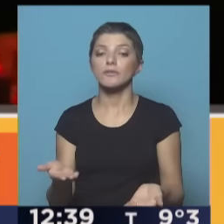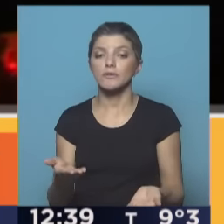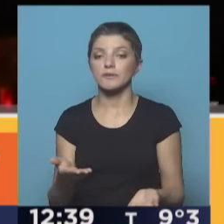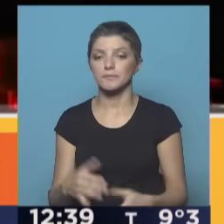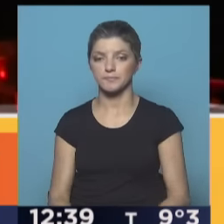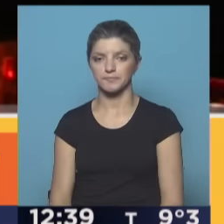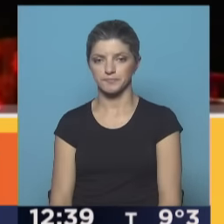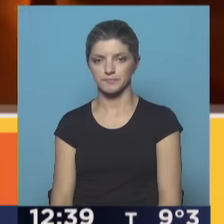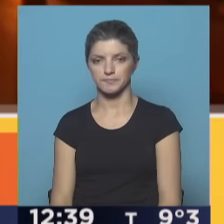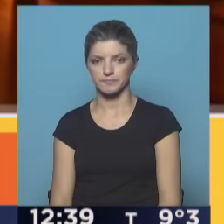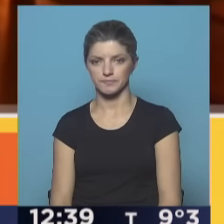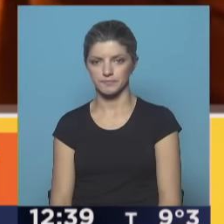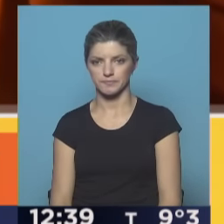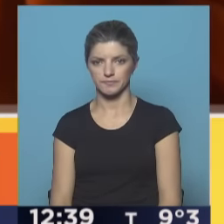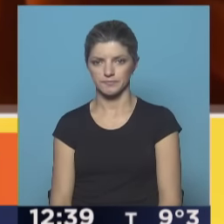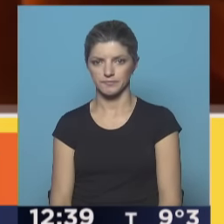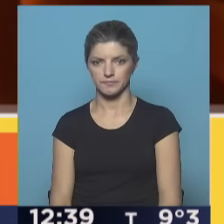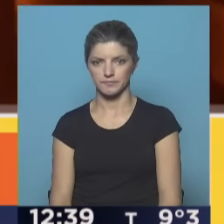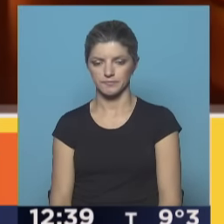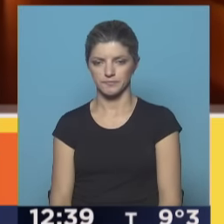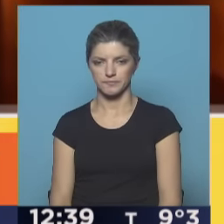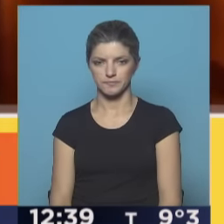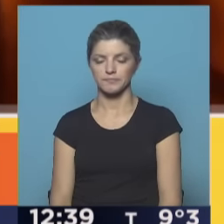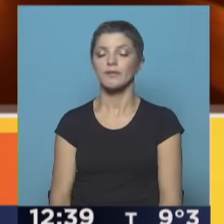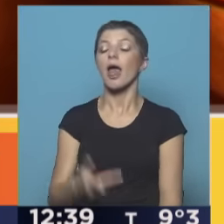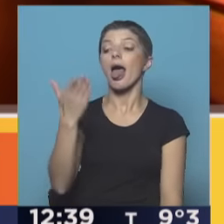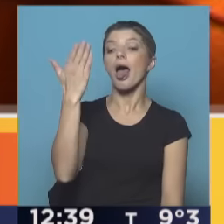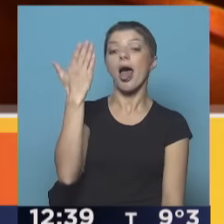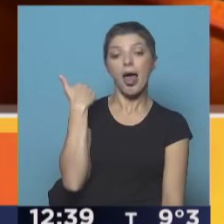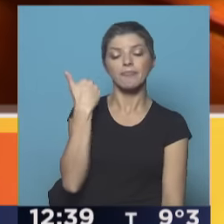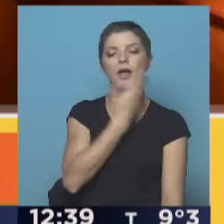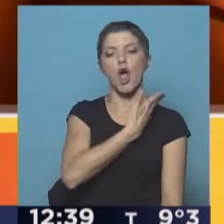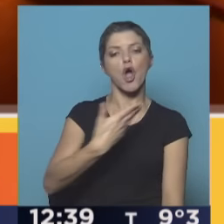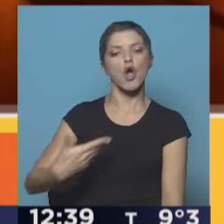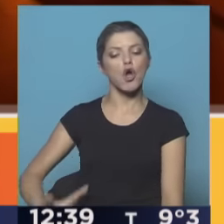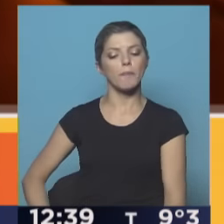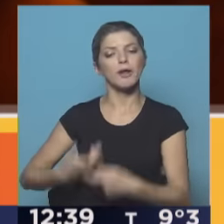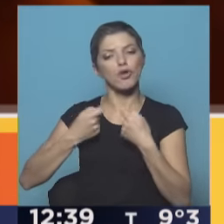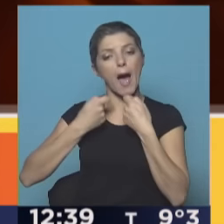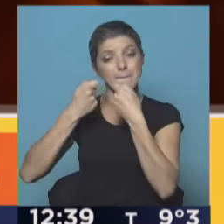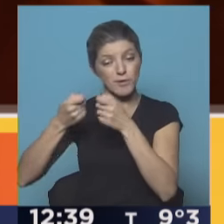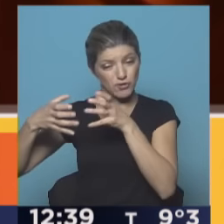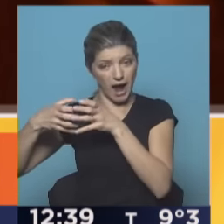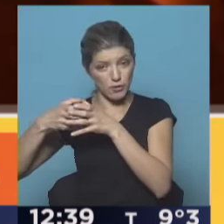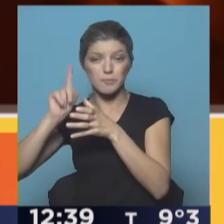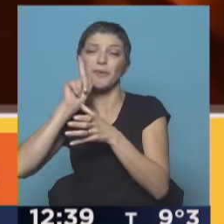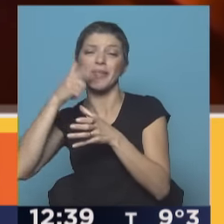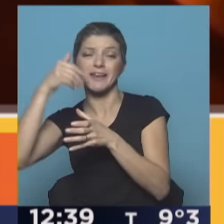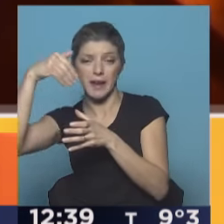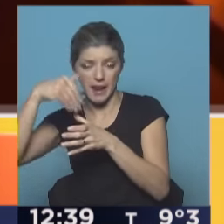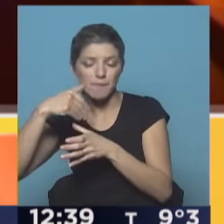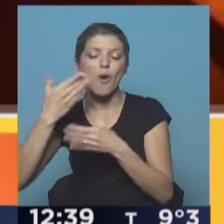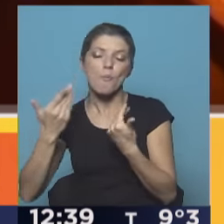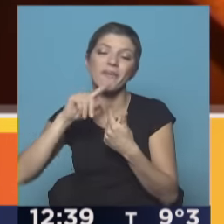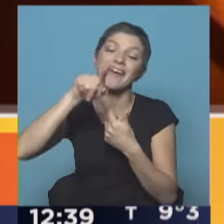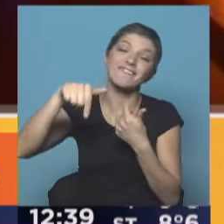de de de estos del apoyo que daba este el gobierno a estos eh a estos movimientos o facilitaba mejor dicho no es